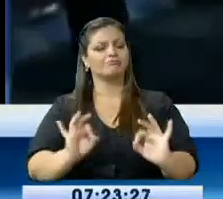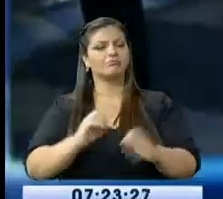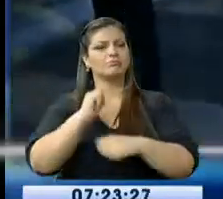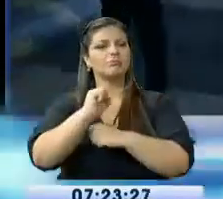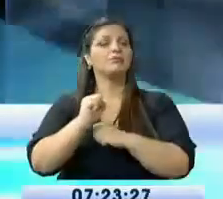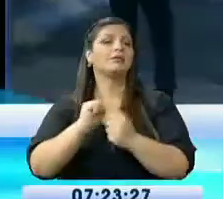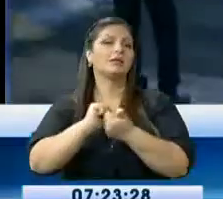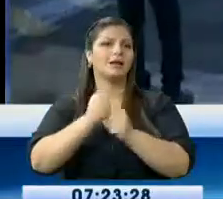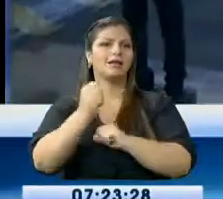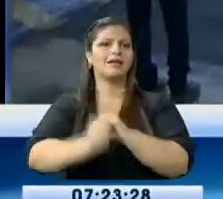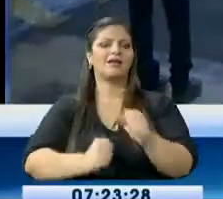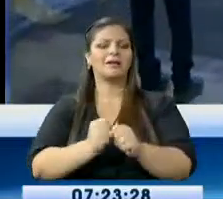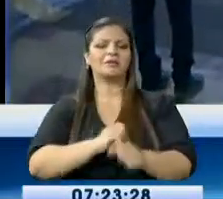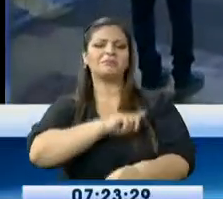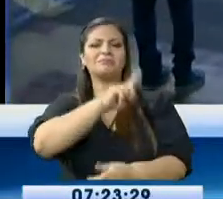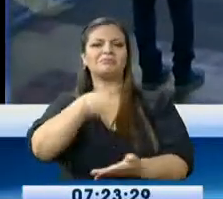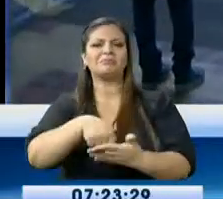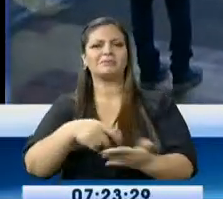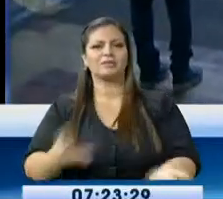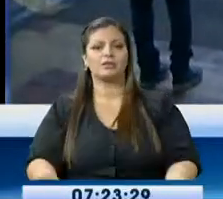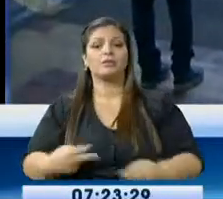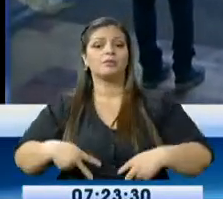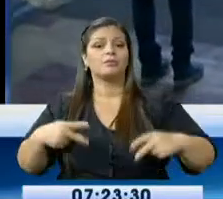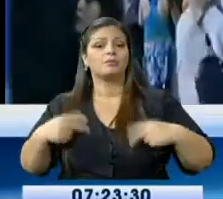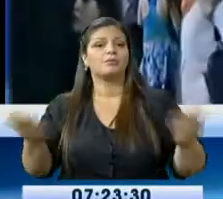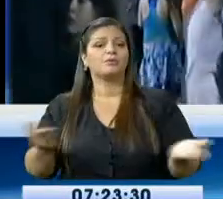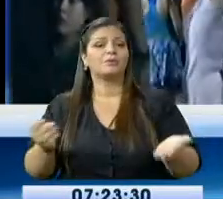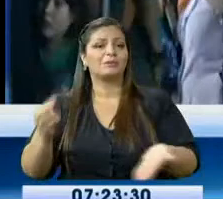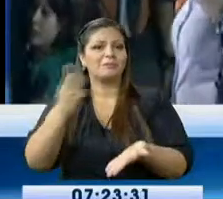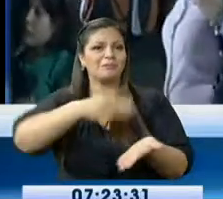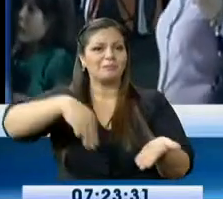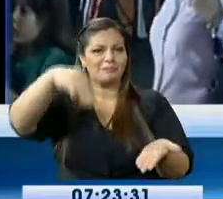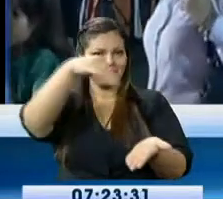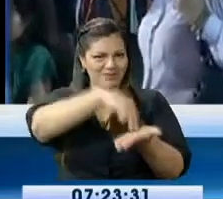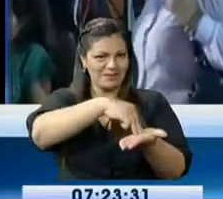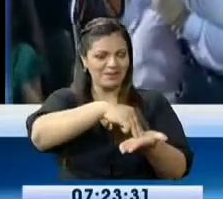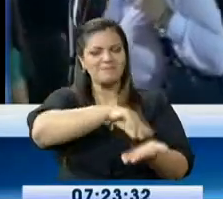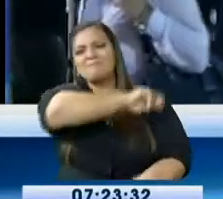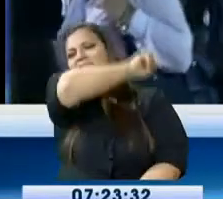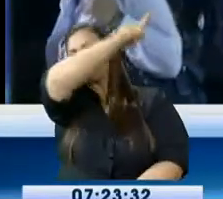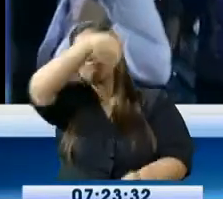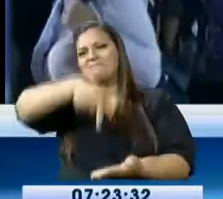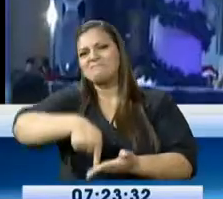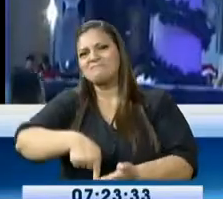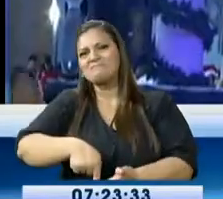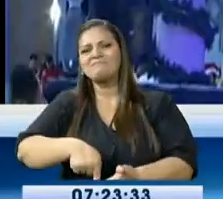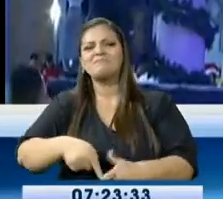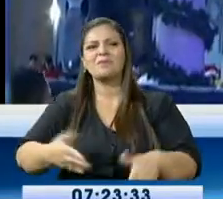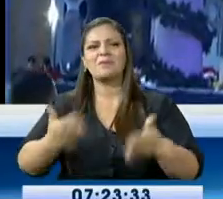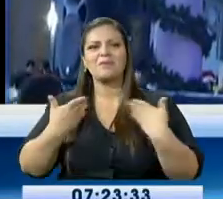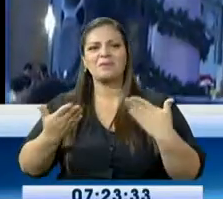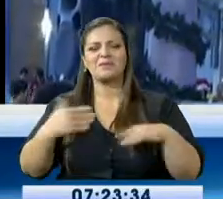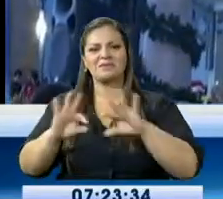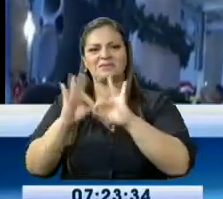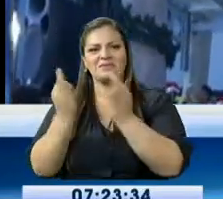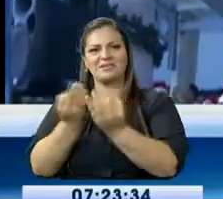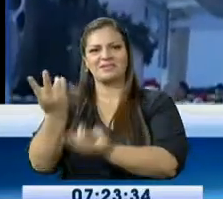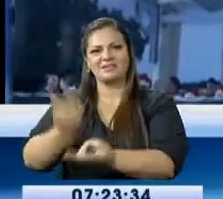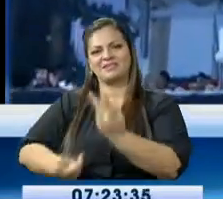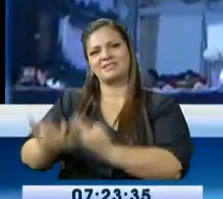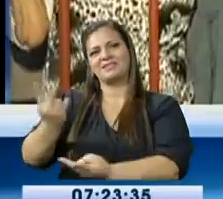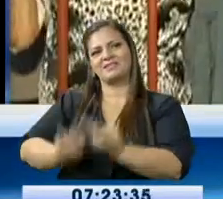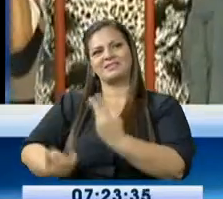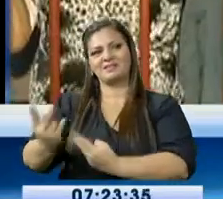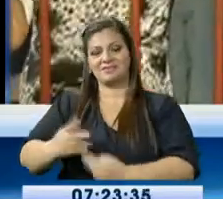a Tico Tico aquí. Soy de Manaví, de Bahía de Caracas. Y ando de visita acá donde mi familia. Sí, con